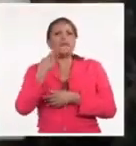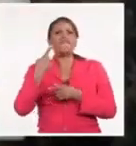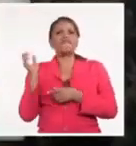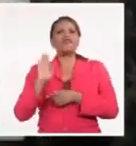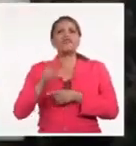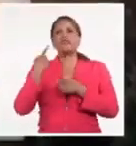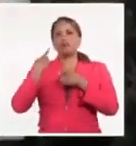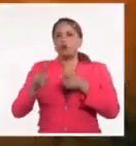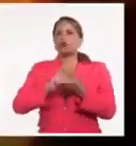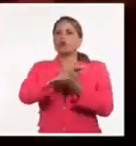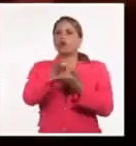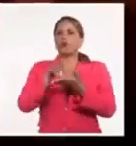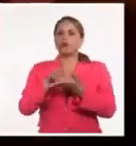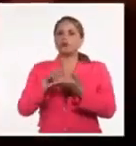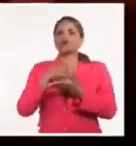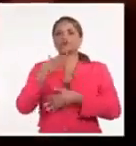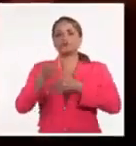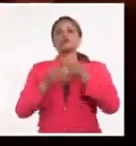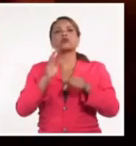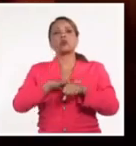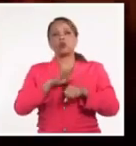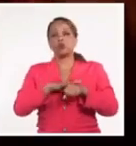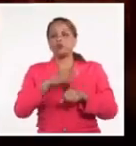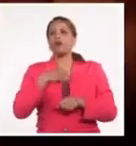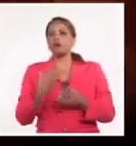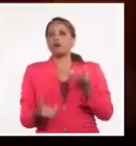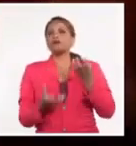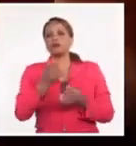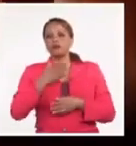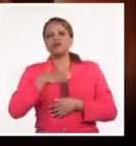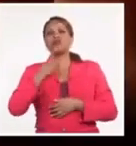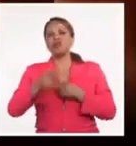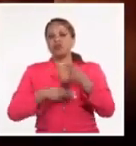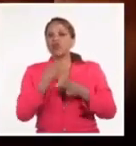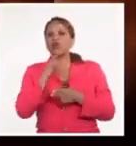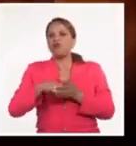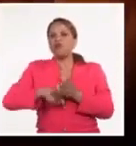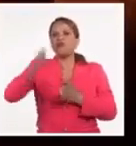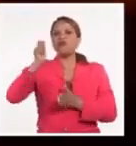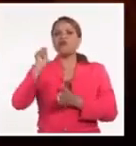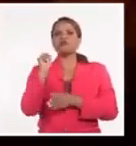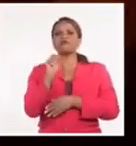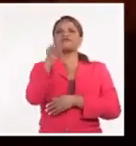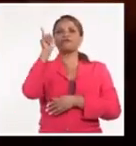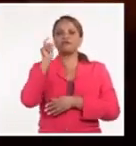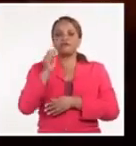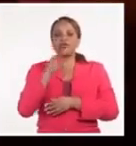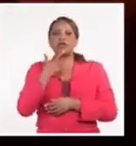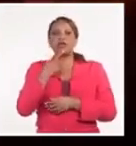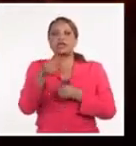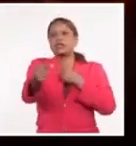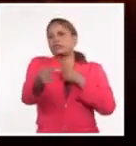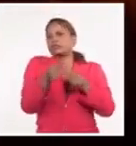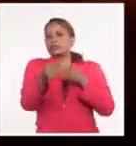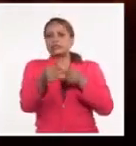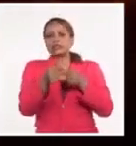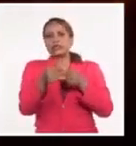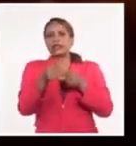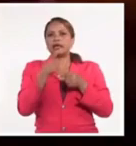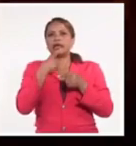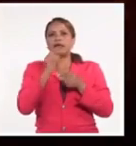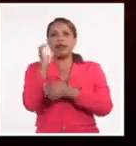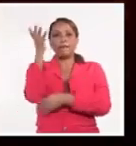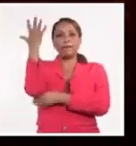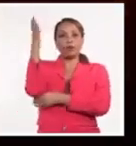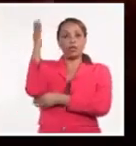fui el causante de este incendio. Lo incendié con un fósforo. Ahí cerca de el poste de la